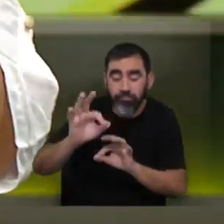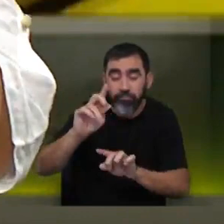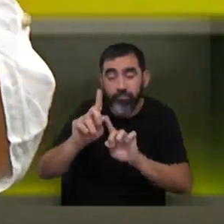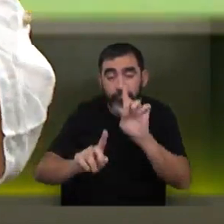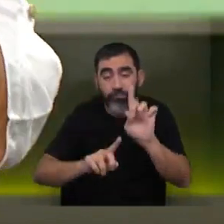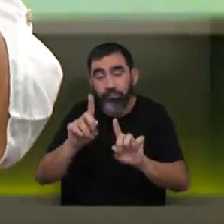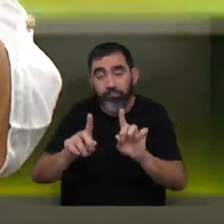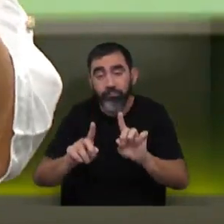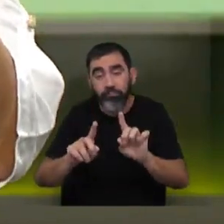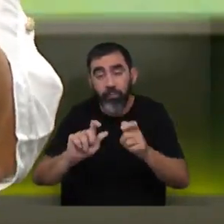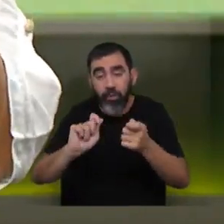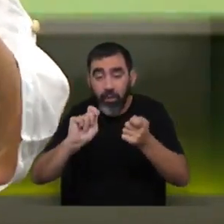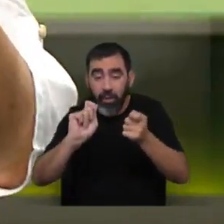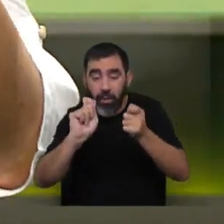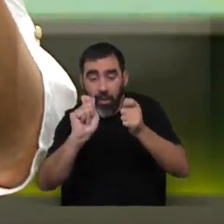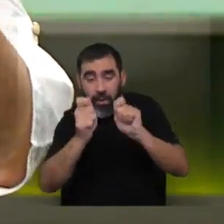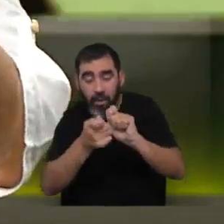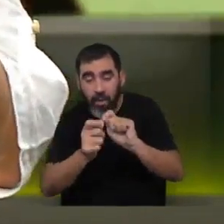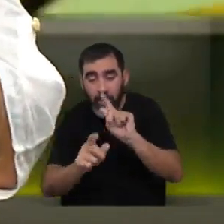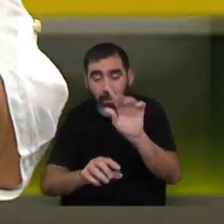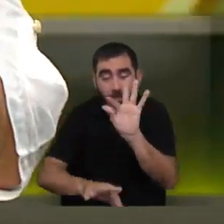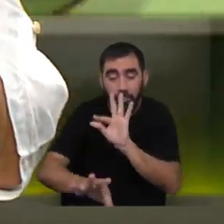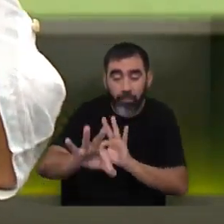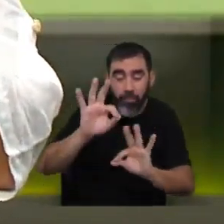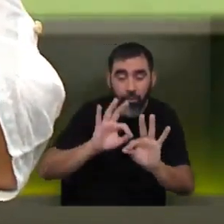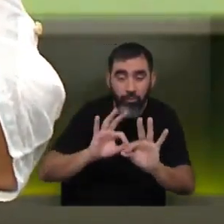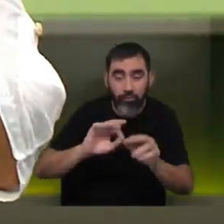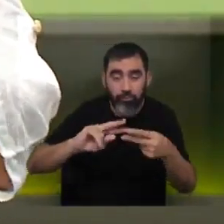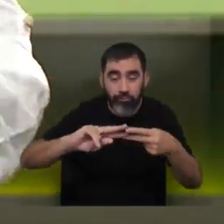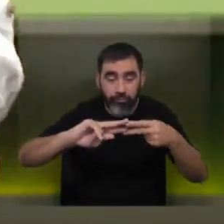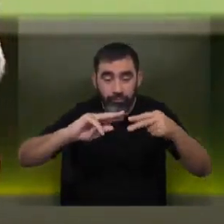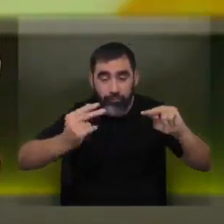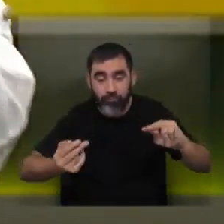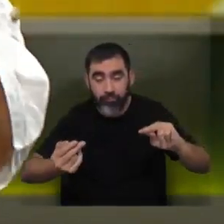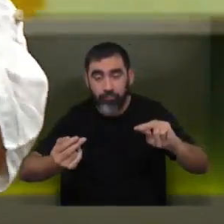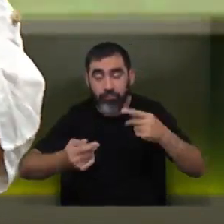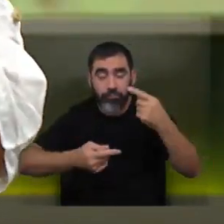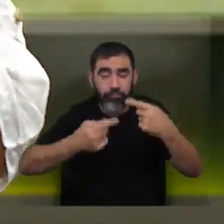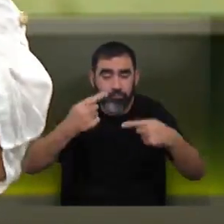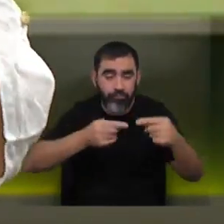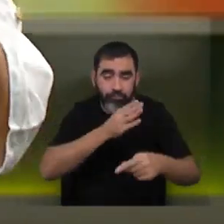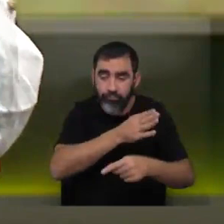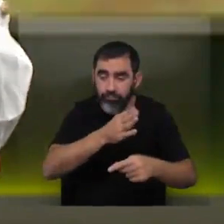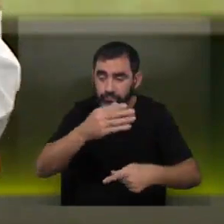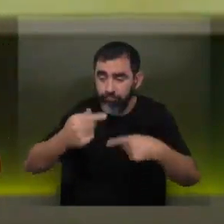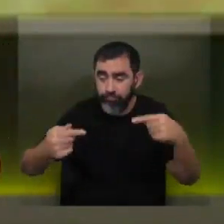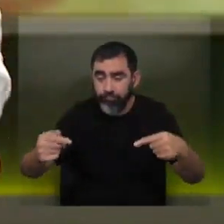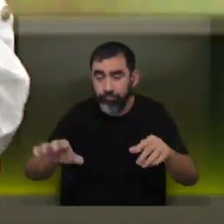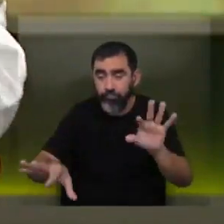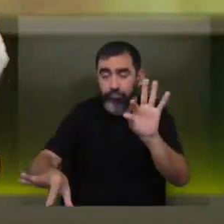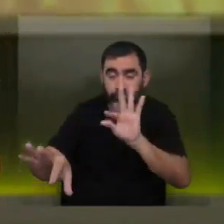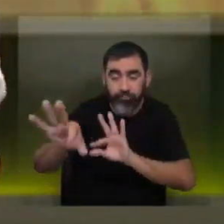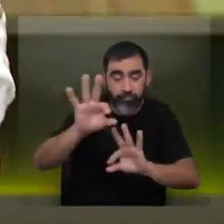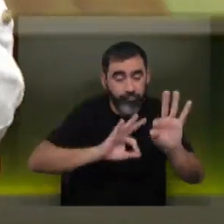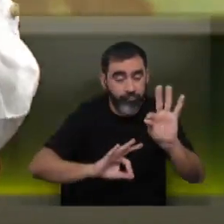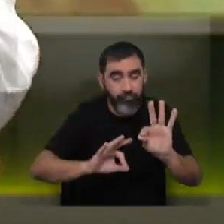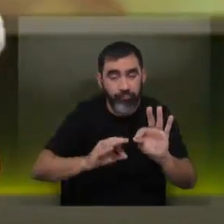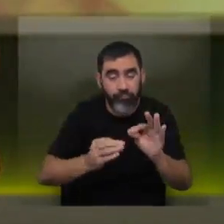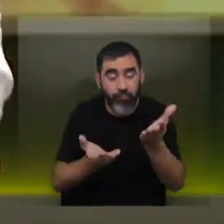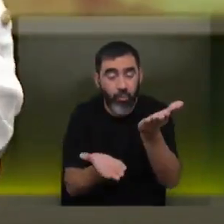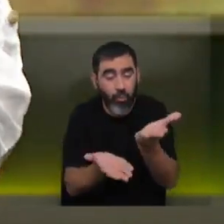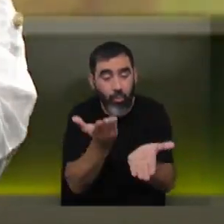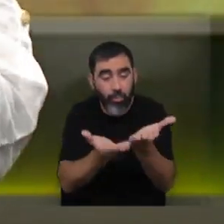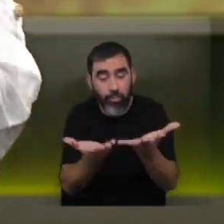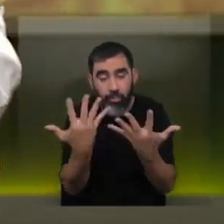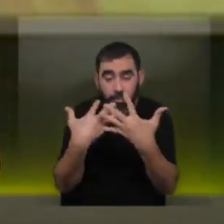conjunto de mutaciones o de variantes genéticas a partir de una diversidad, ¿no? Seleccionar, cruzarlas